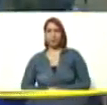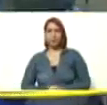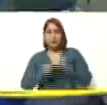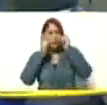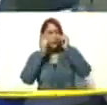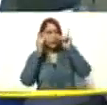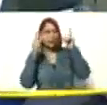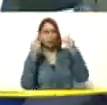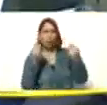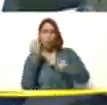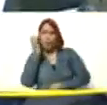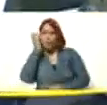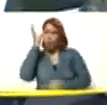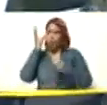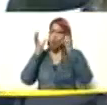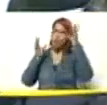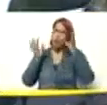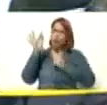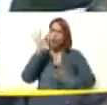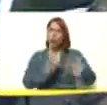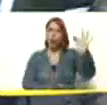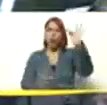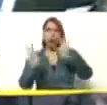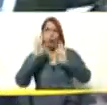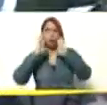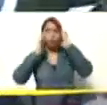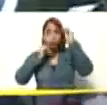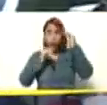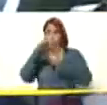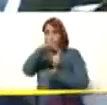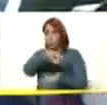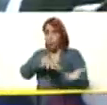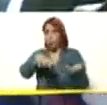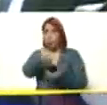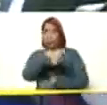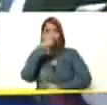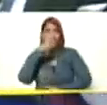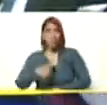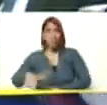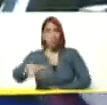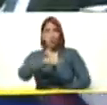Impresionante cómo surgen fórmulas para atender los problemas del pueblo.